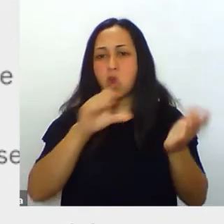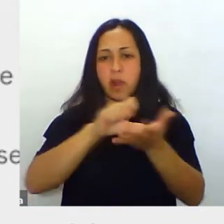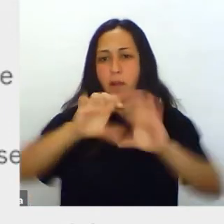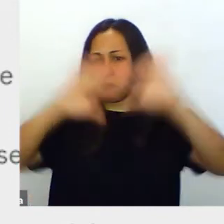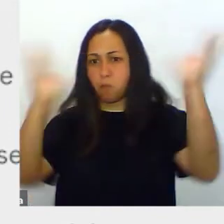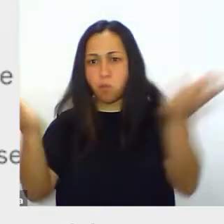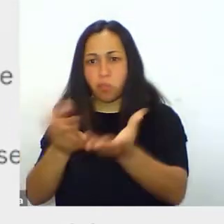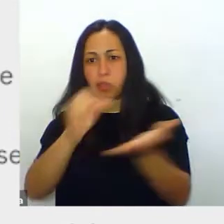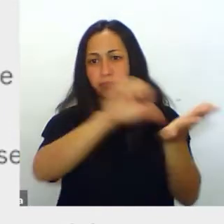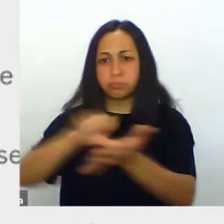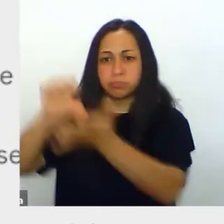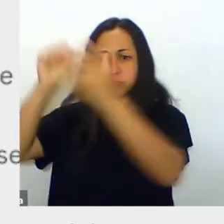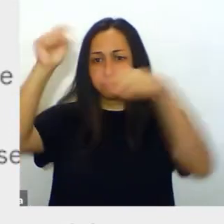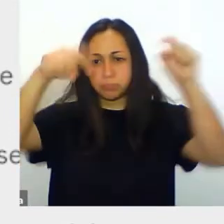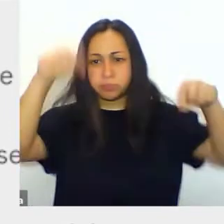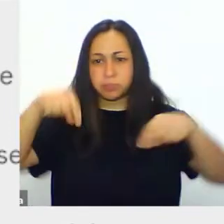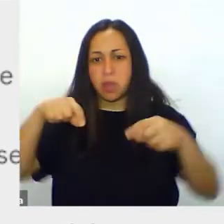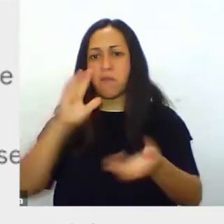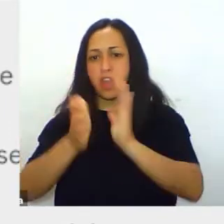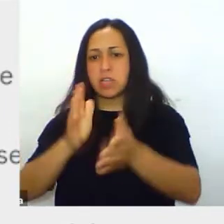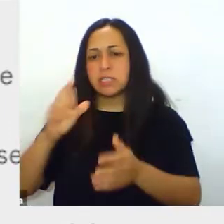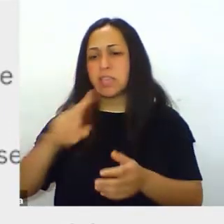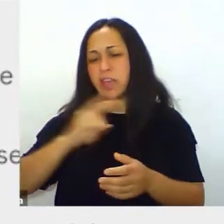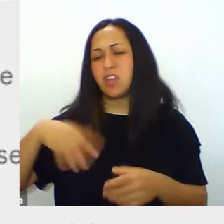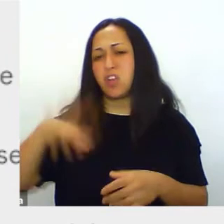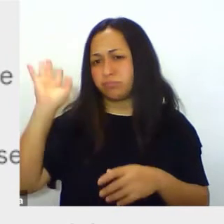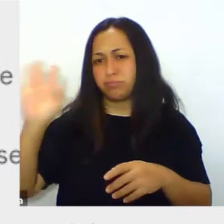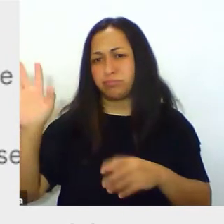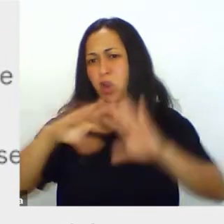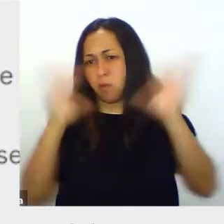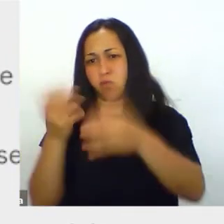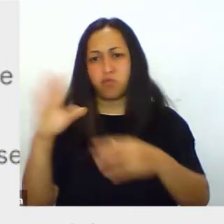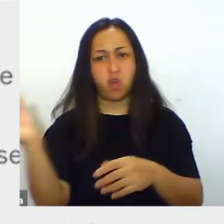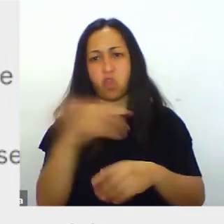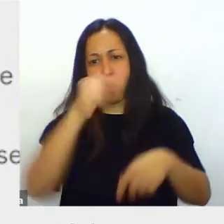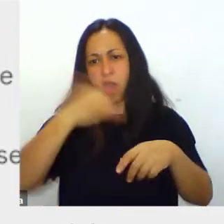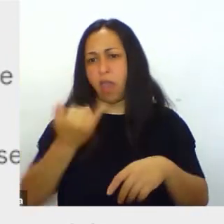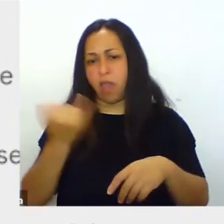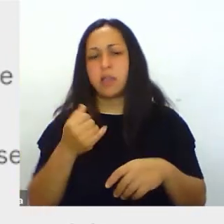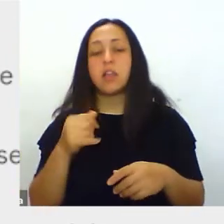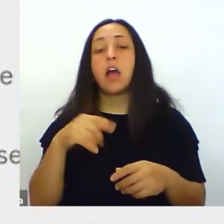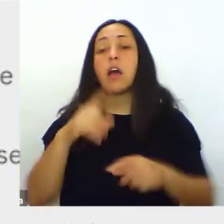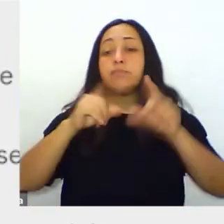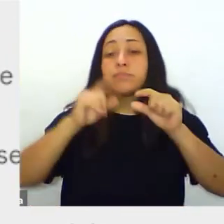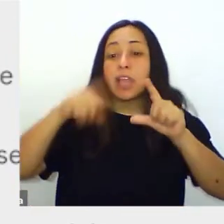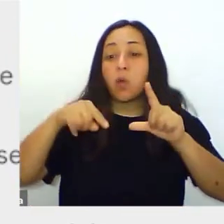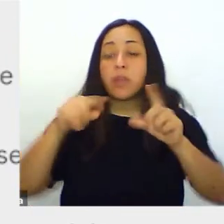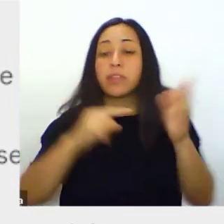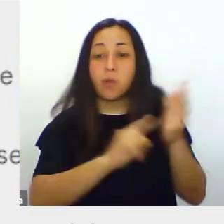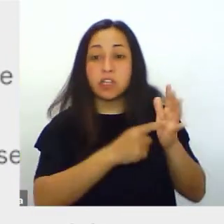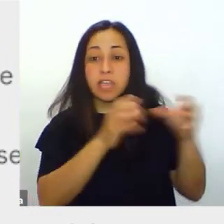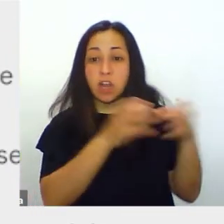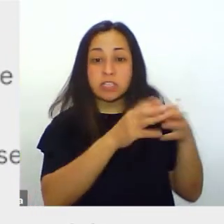quiero hablar un poquito del caso de Argentina específicamente. Según una encuesta realizada por la Gobernación de Buenos